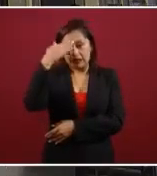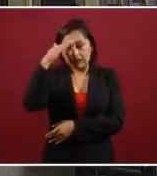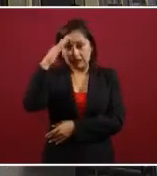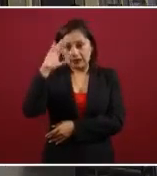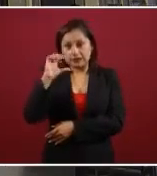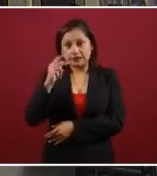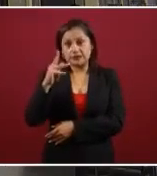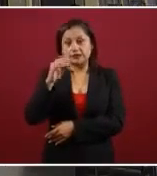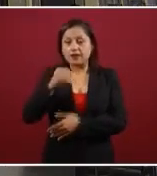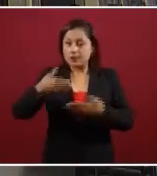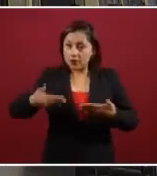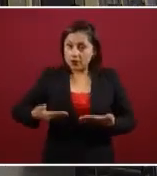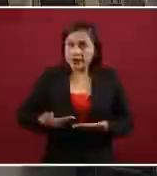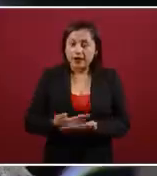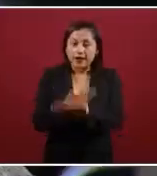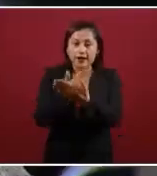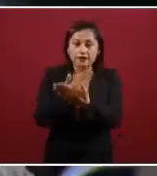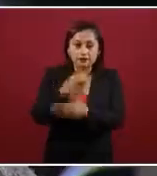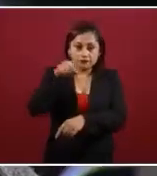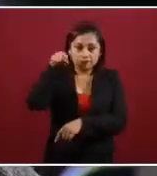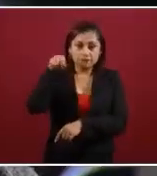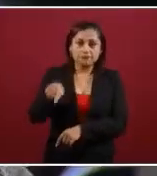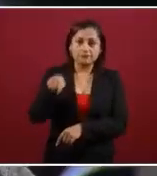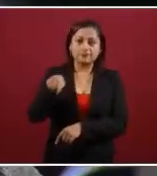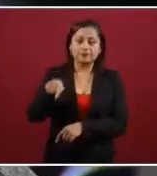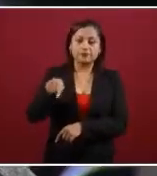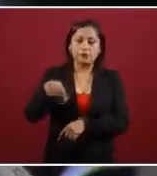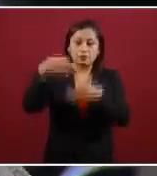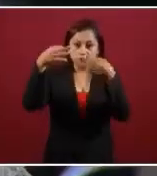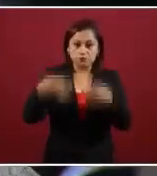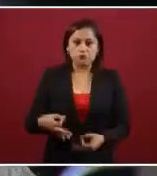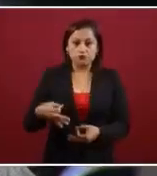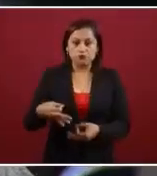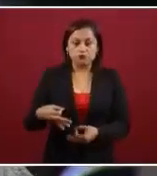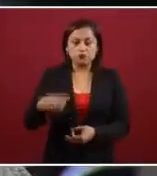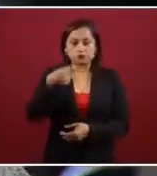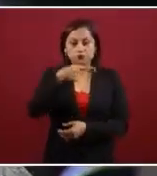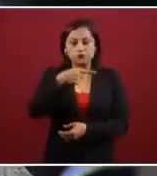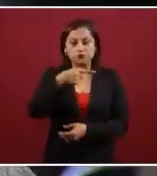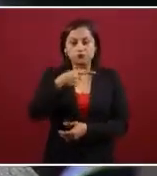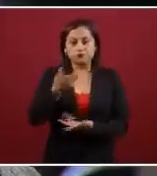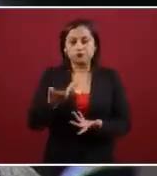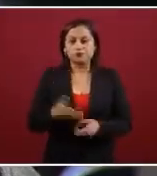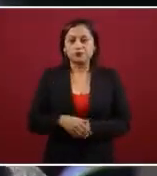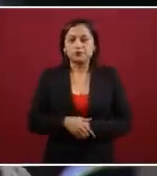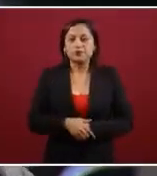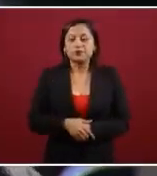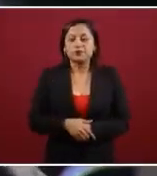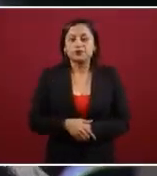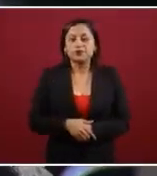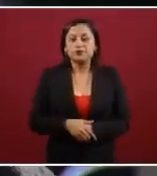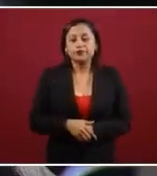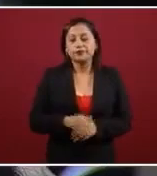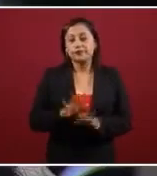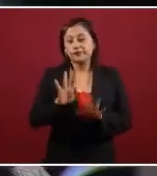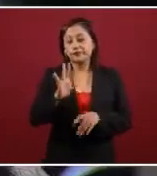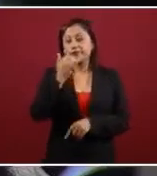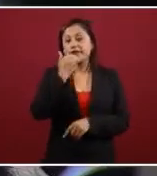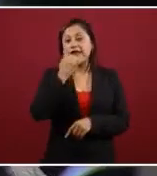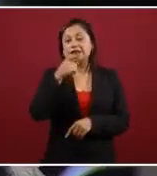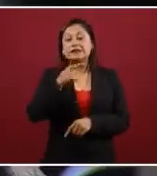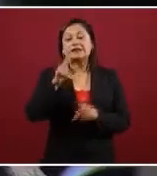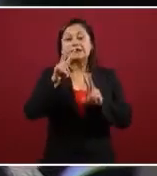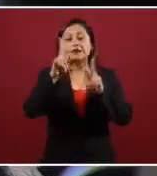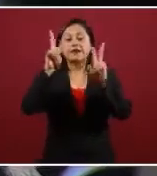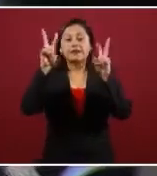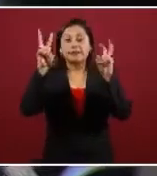es Archibaldo Guzmán Loera, alias Joaquín, el Chapo Guzmán. Es un tema que